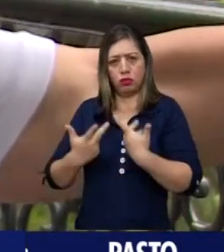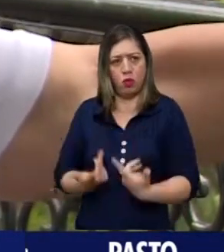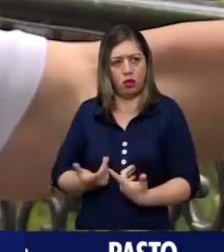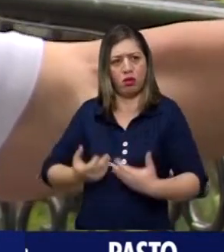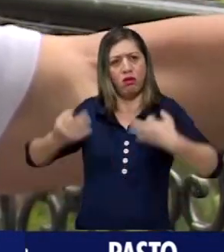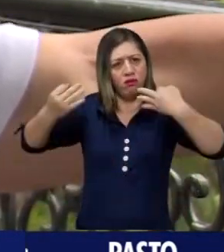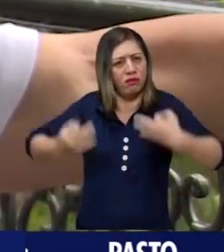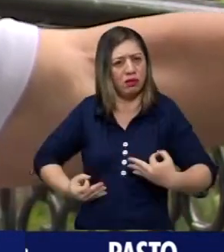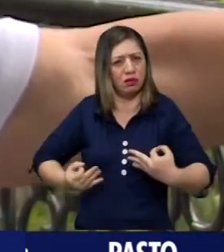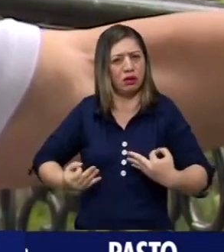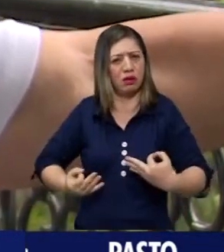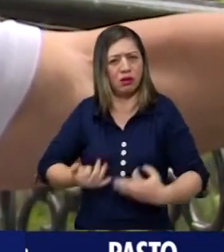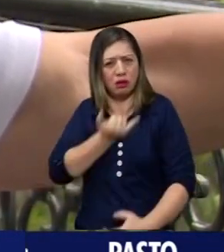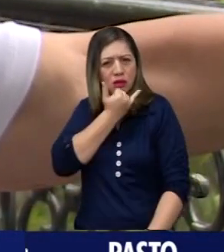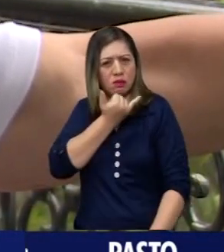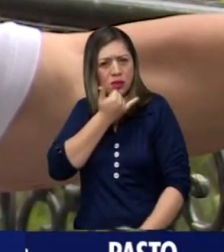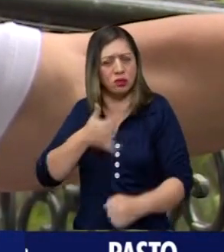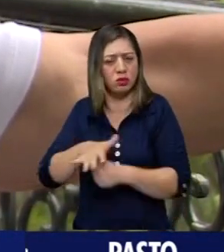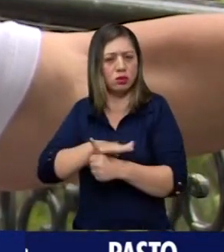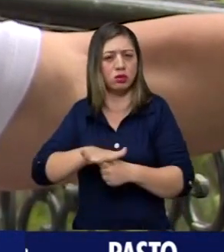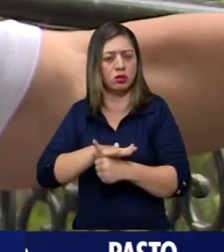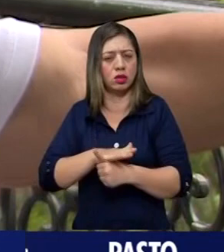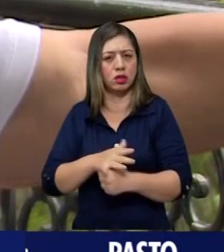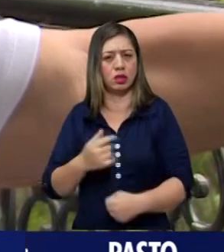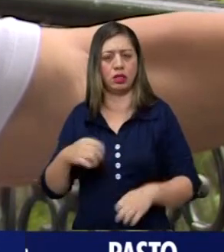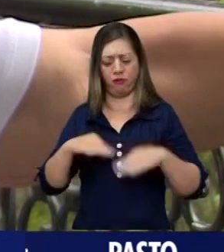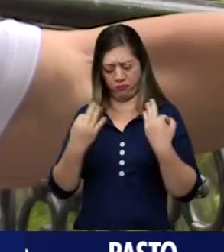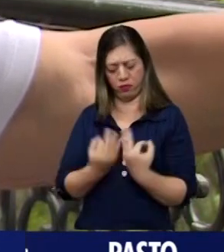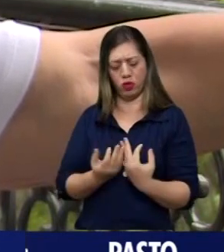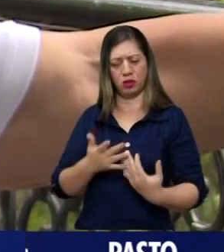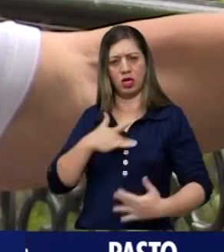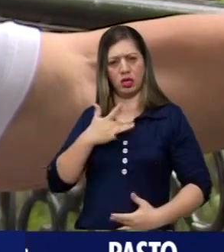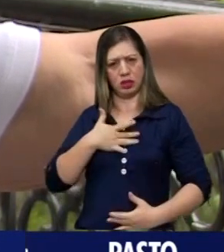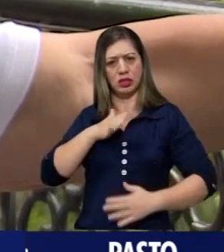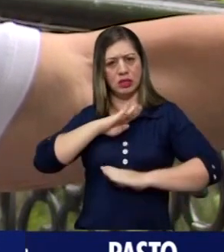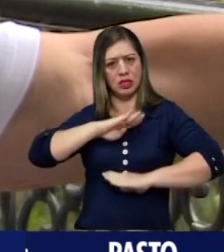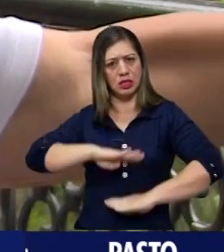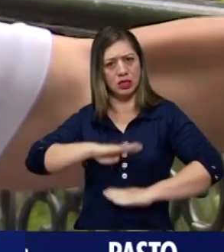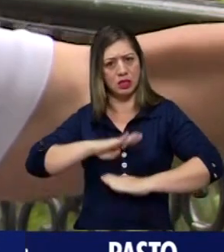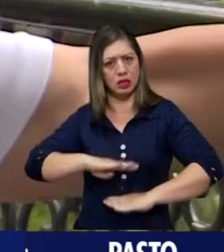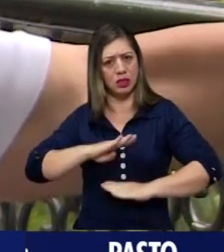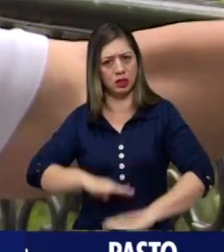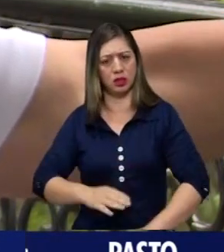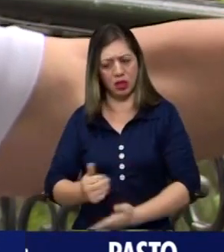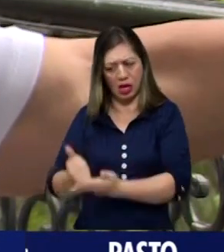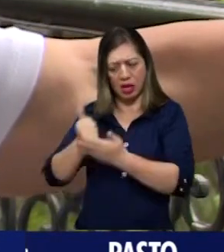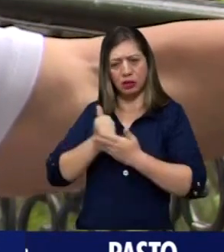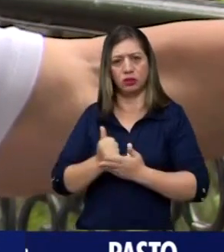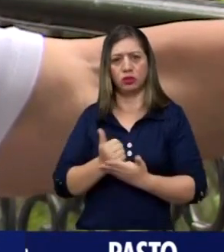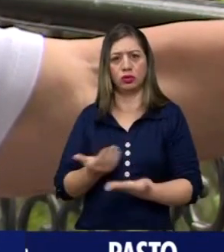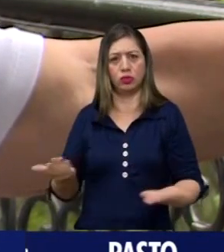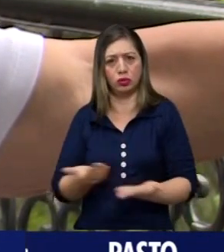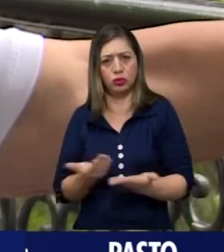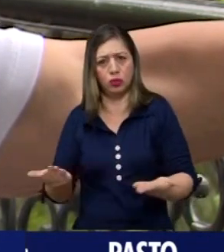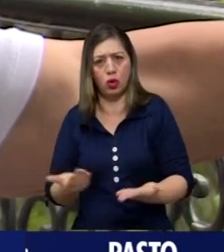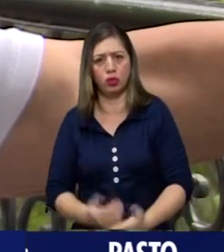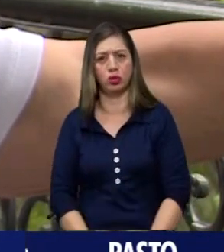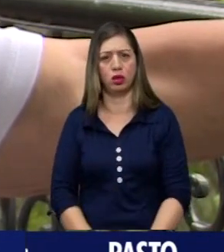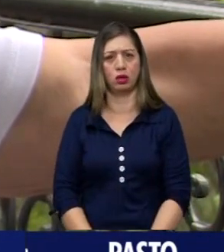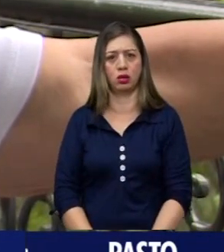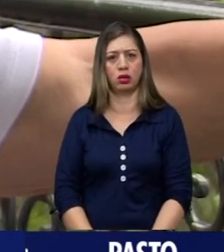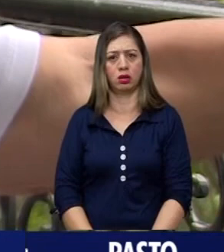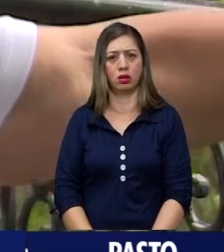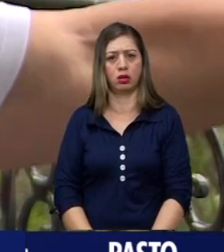la verdad para poder nosotros estar más tranquilos y nos ayuden con